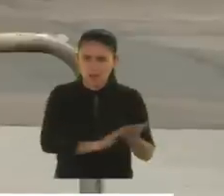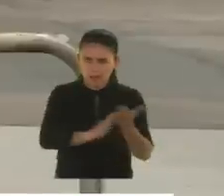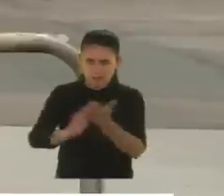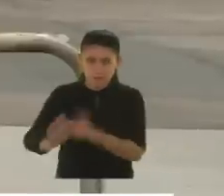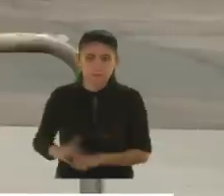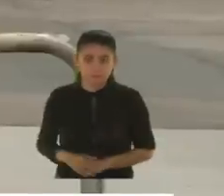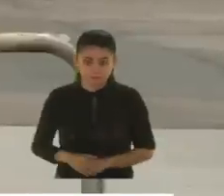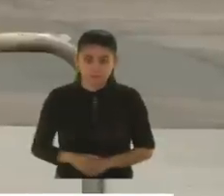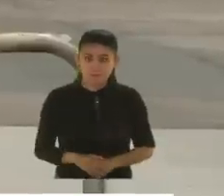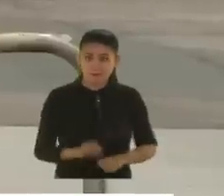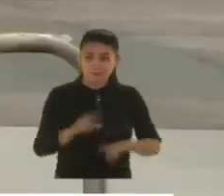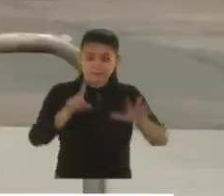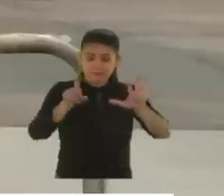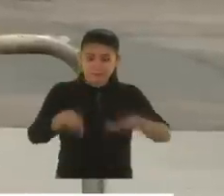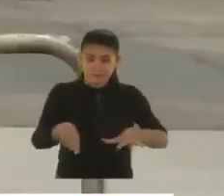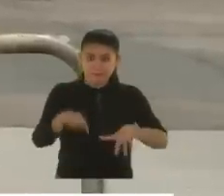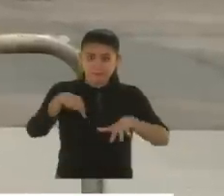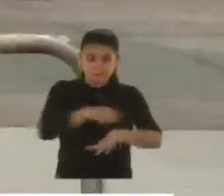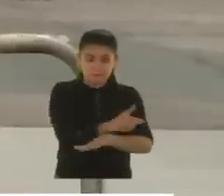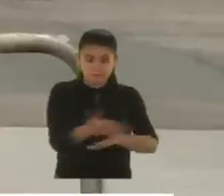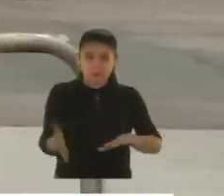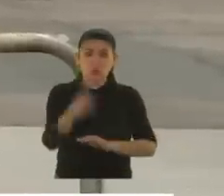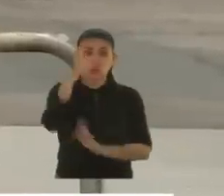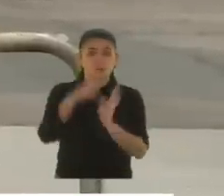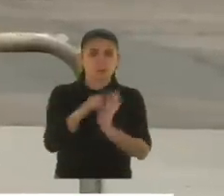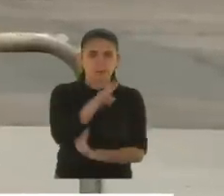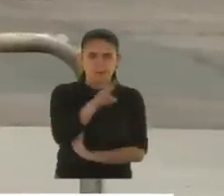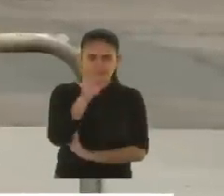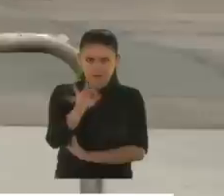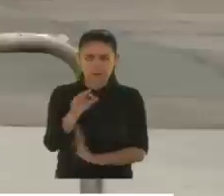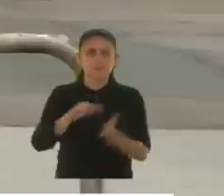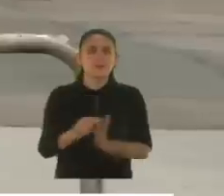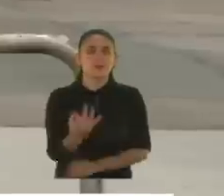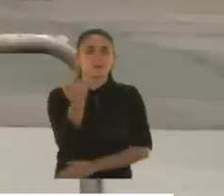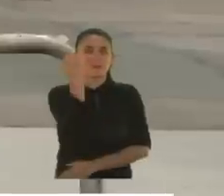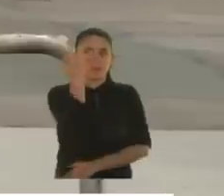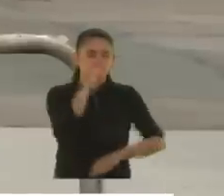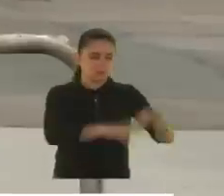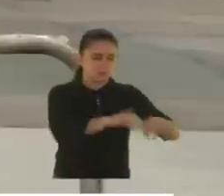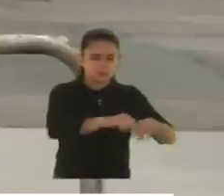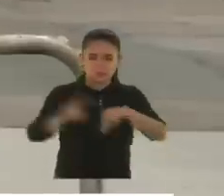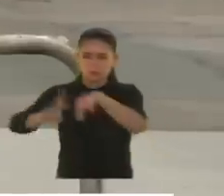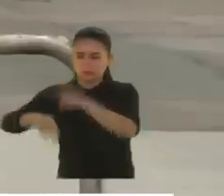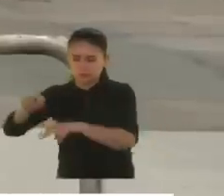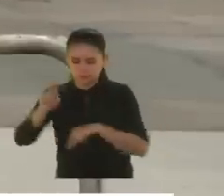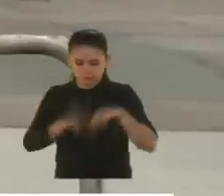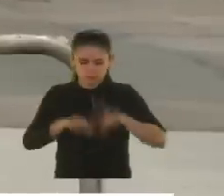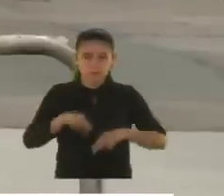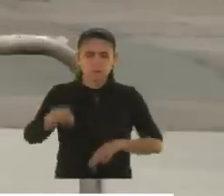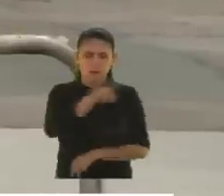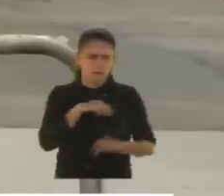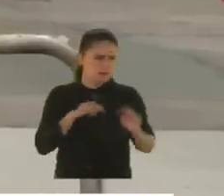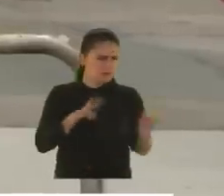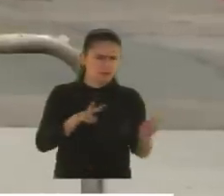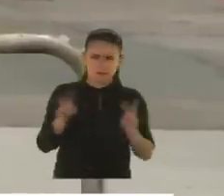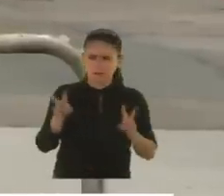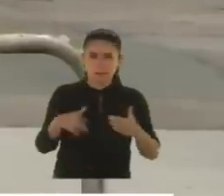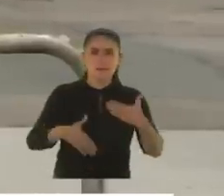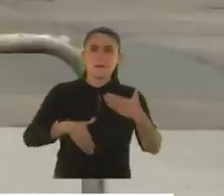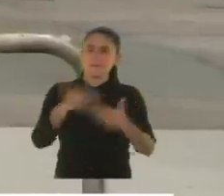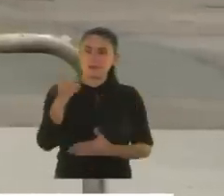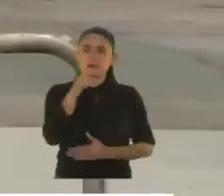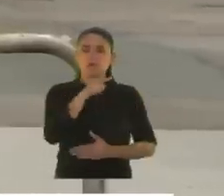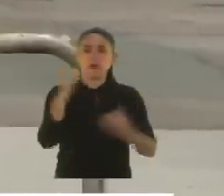Antes de finalizar el primer semestre de 2023, habrá tres frentes de obra donde comenzaremos a ver la construcción de la estructura